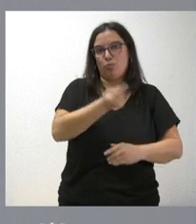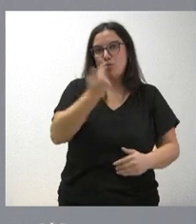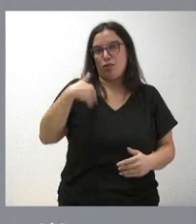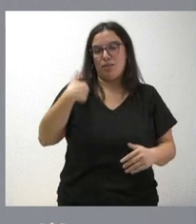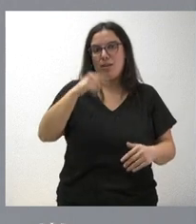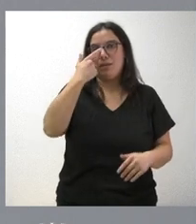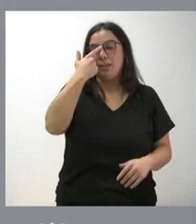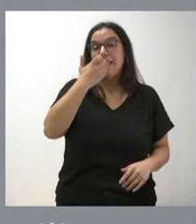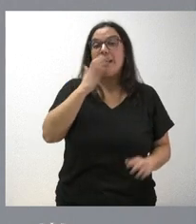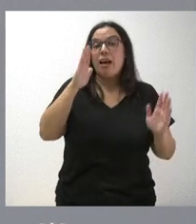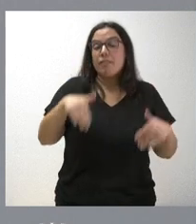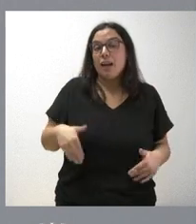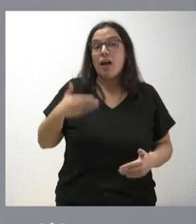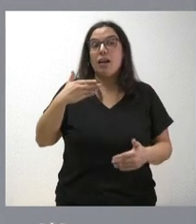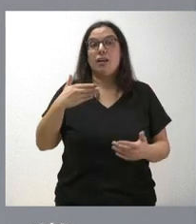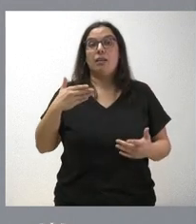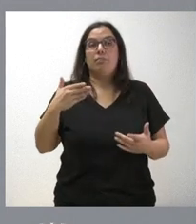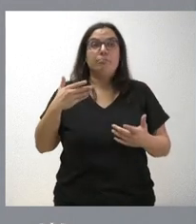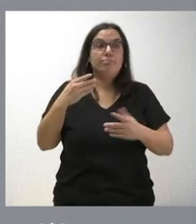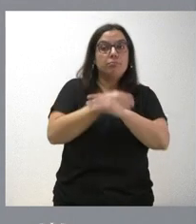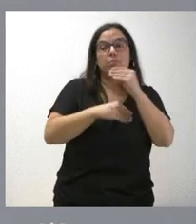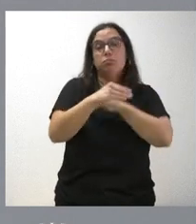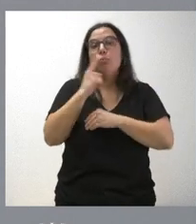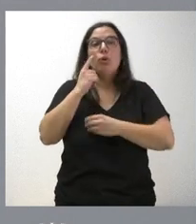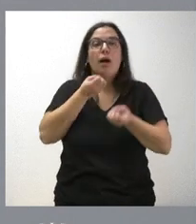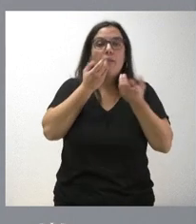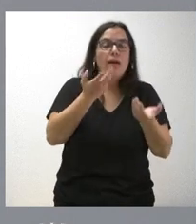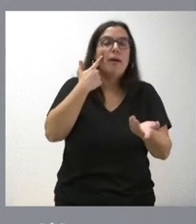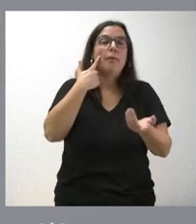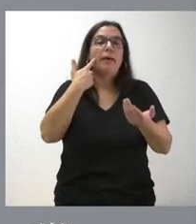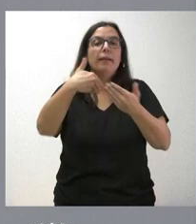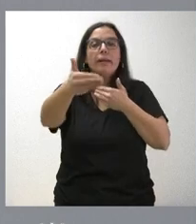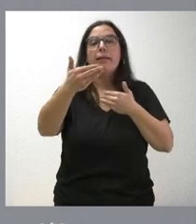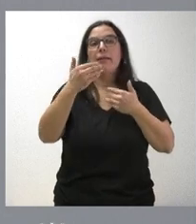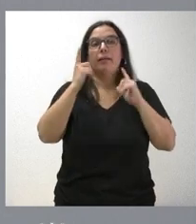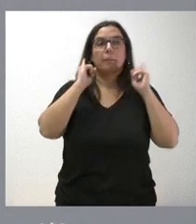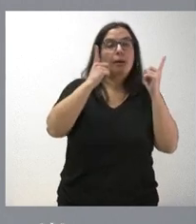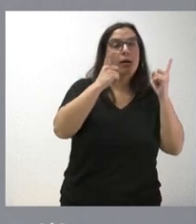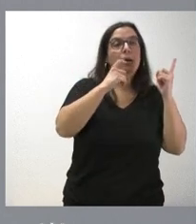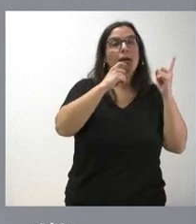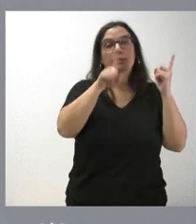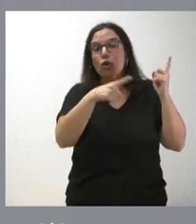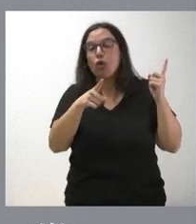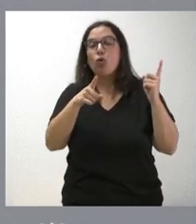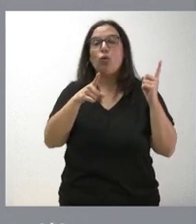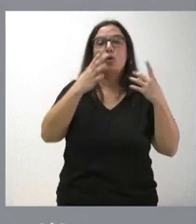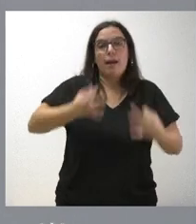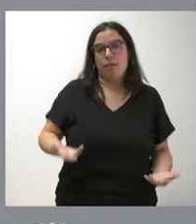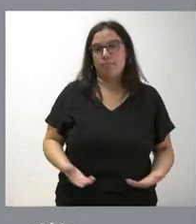pero si al final hubiera variaciones pues hablaremos de ellas y comentaremos cuáles son y las expectativas que tuvimos y las que se han podido llevar a